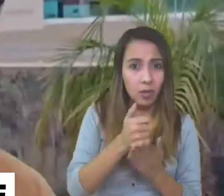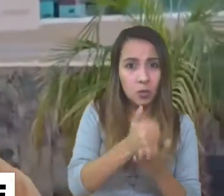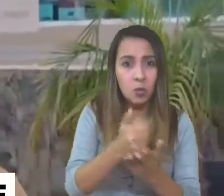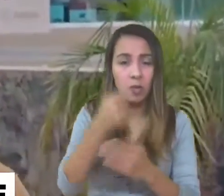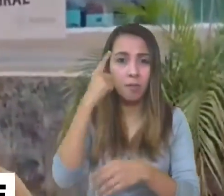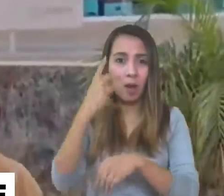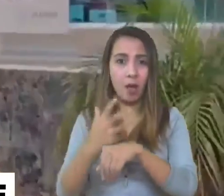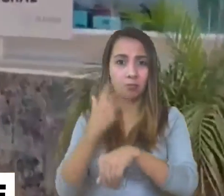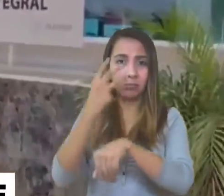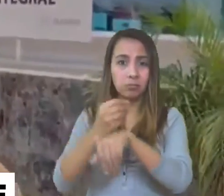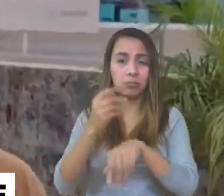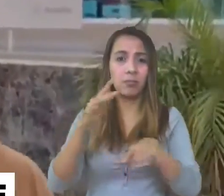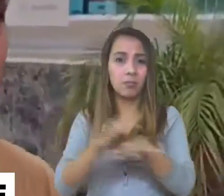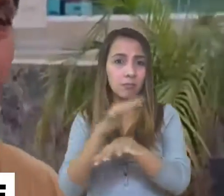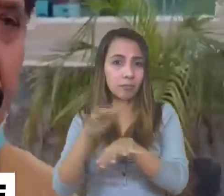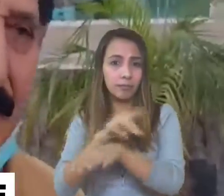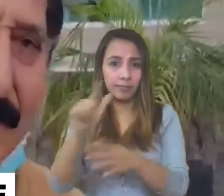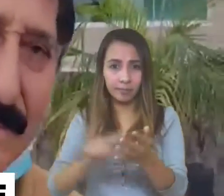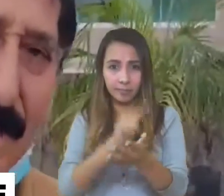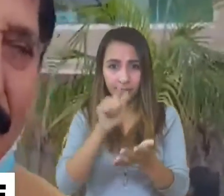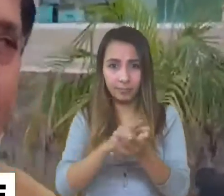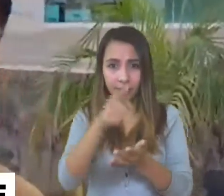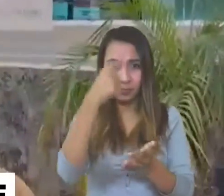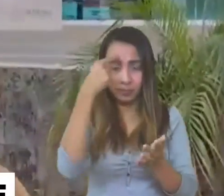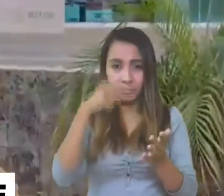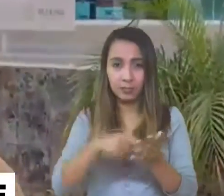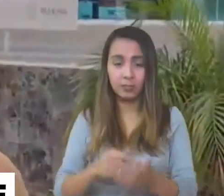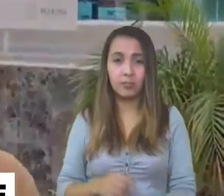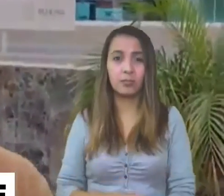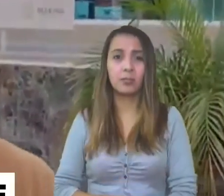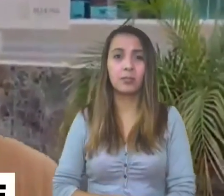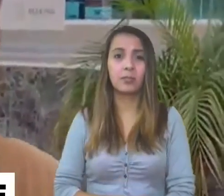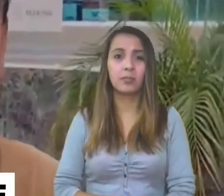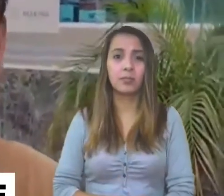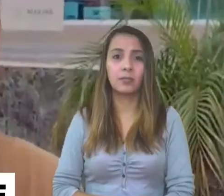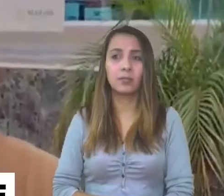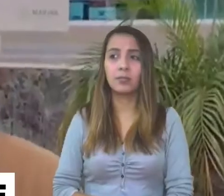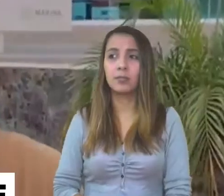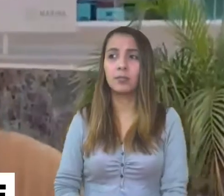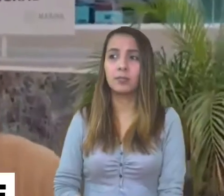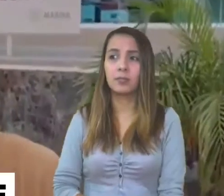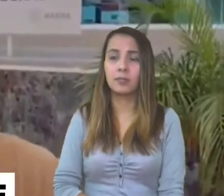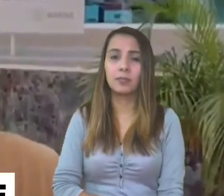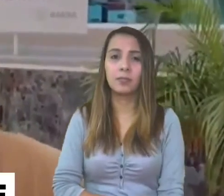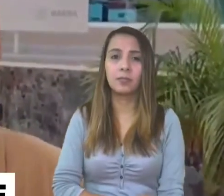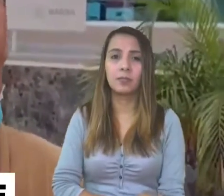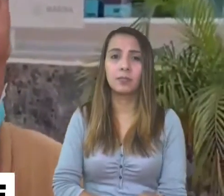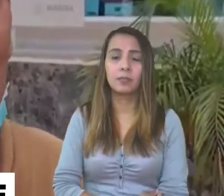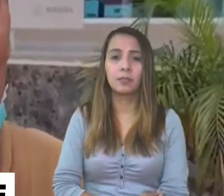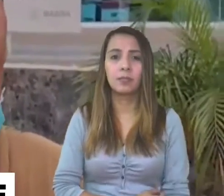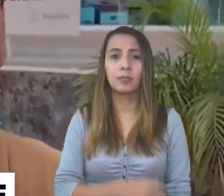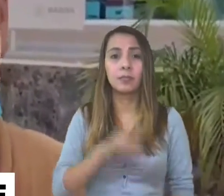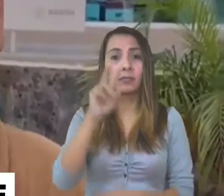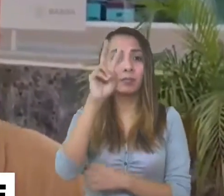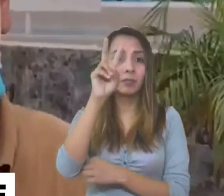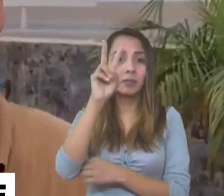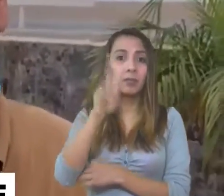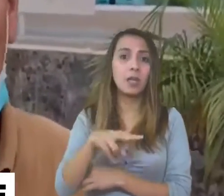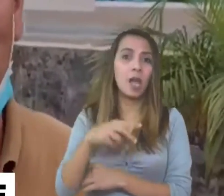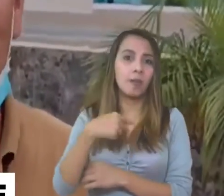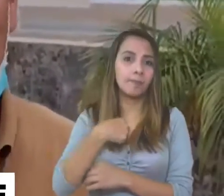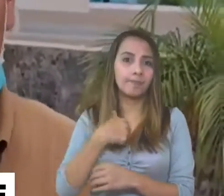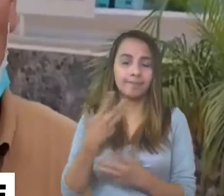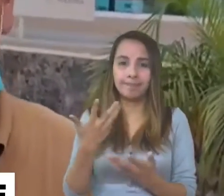ley? Mira, Jorge, la verdad que me quedo sin palabras, porque tienen